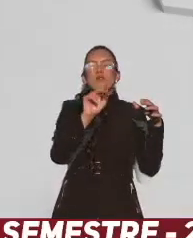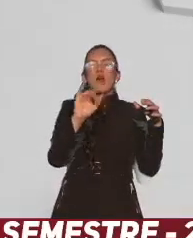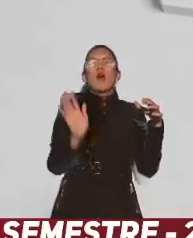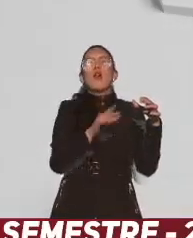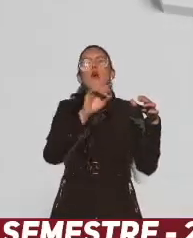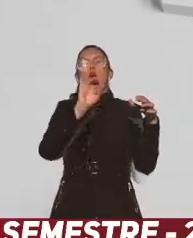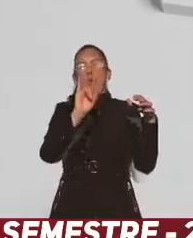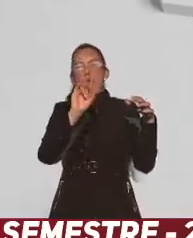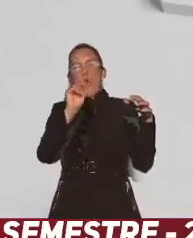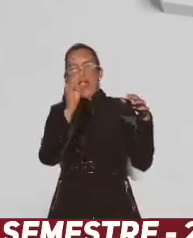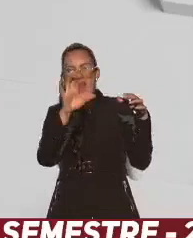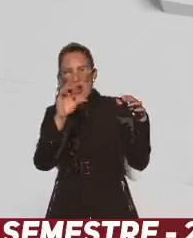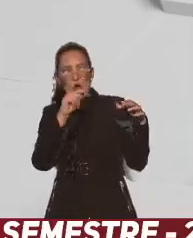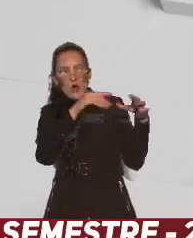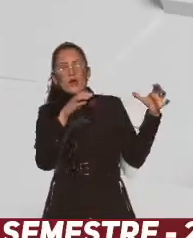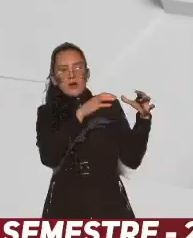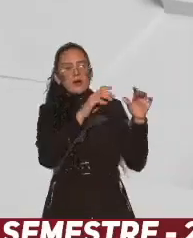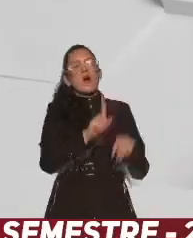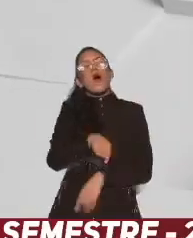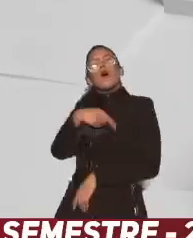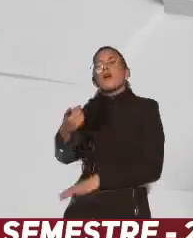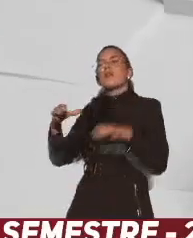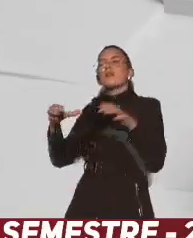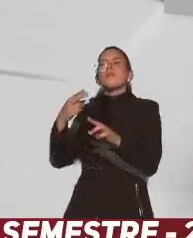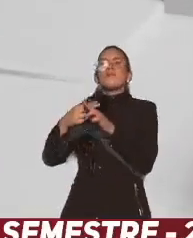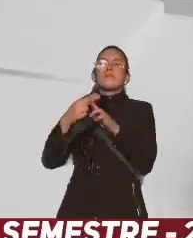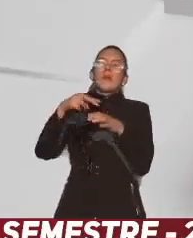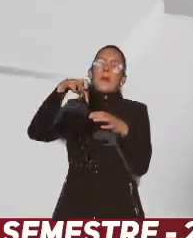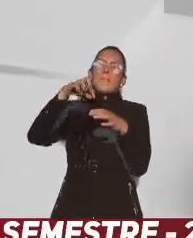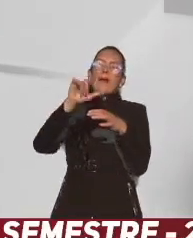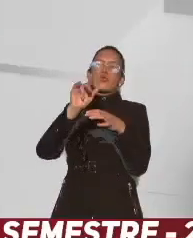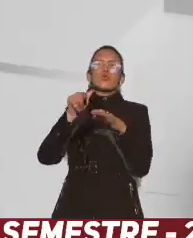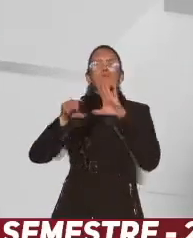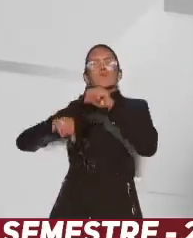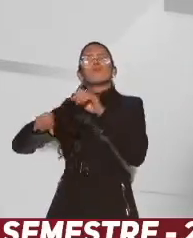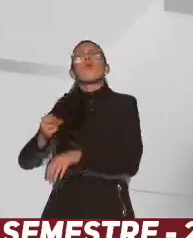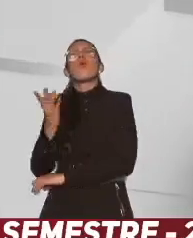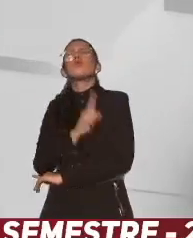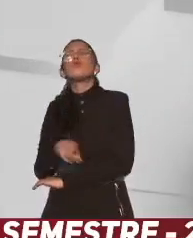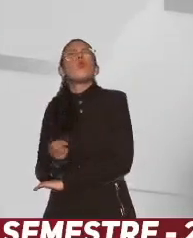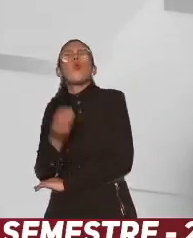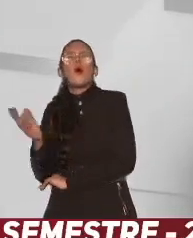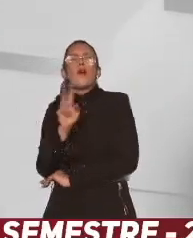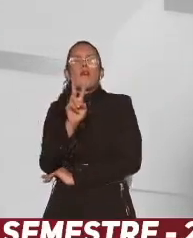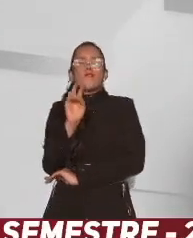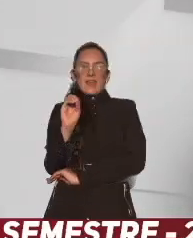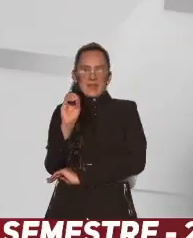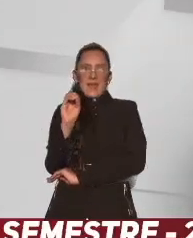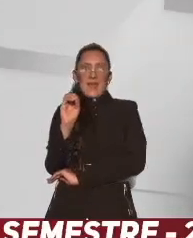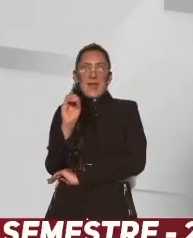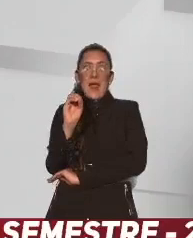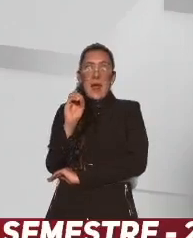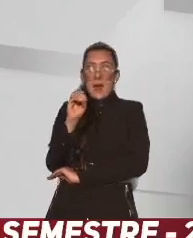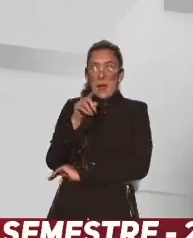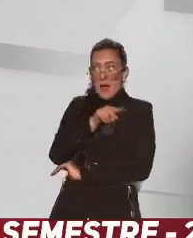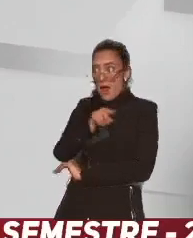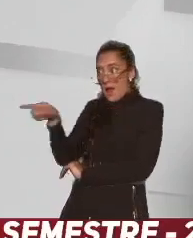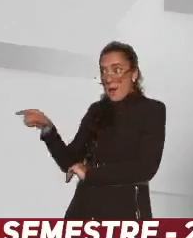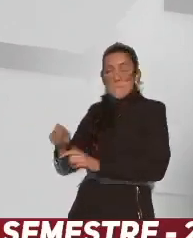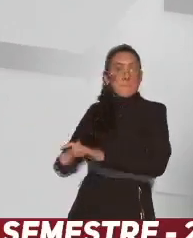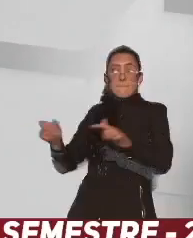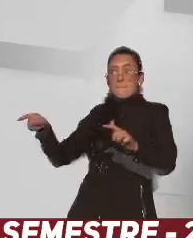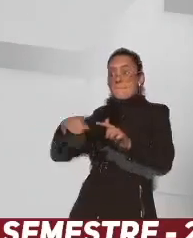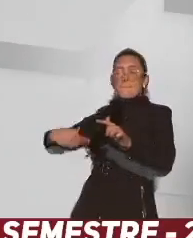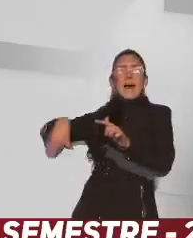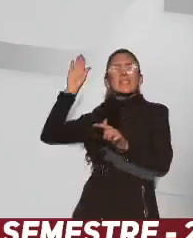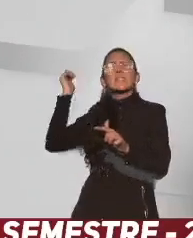Afectaciones al GAO Pelusos, 20 afectaciones, de las cuales en su gran mayoría fueron desarrolladas en su principal